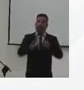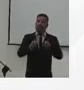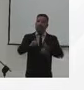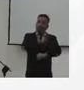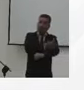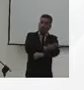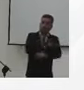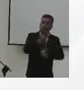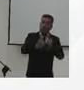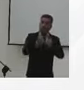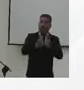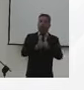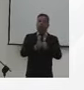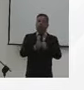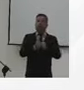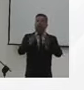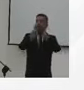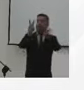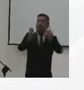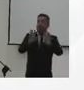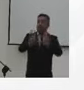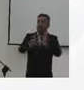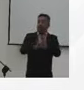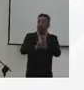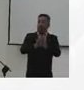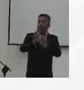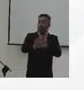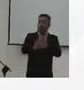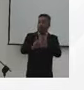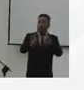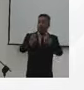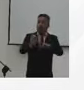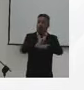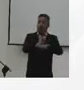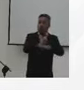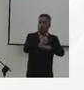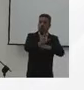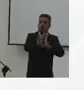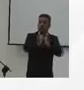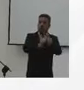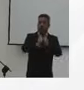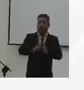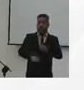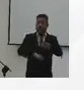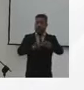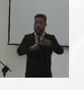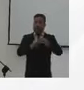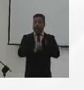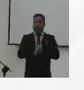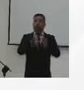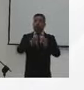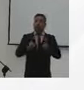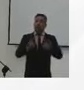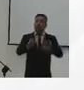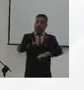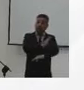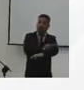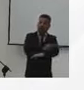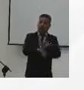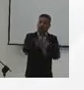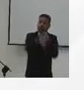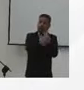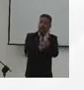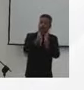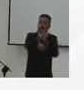fortalecer, como lo decía hace un segundo, los temas de legalidad frente a los organismos deportivos. Tres, poder